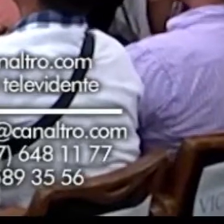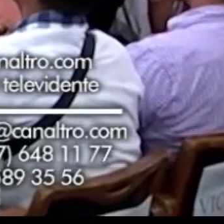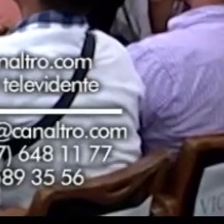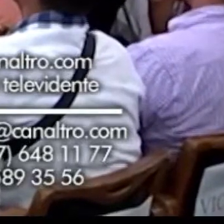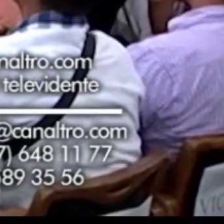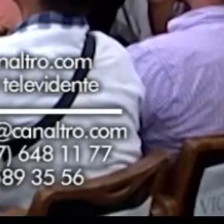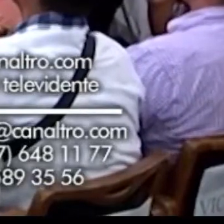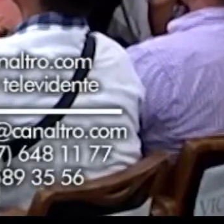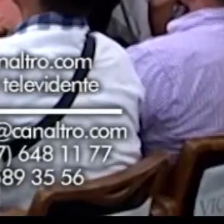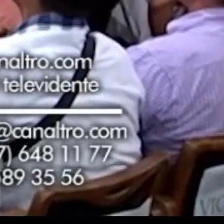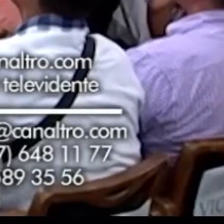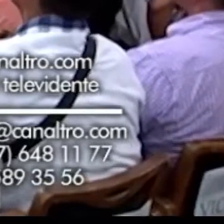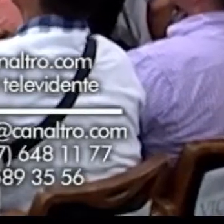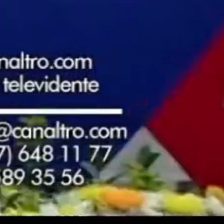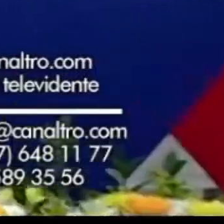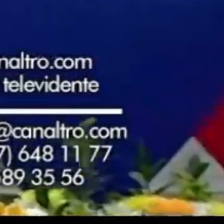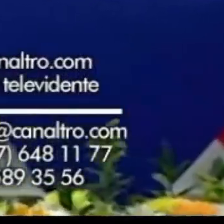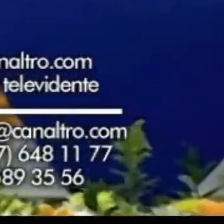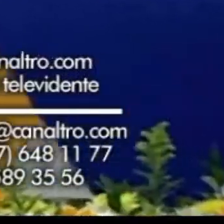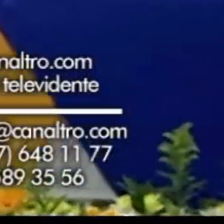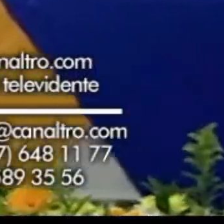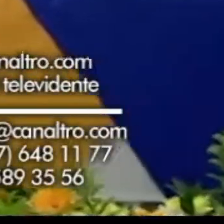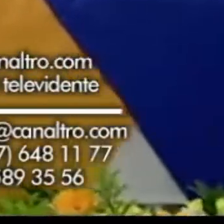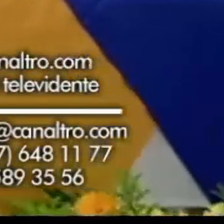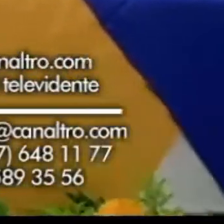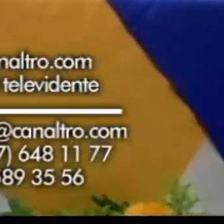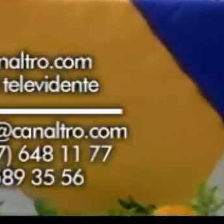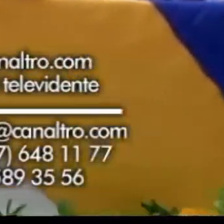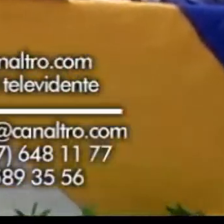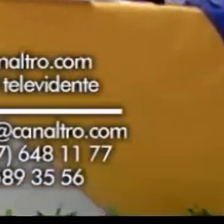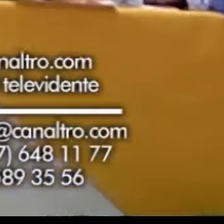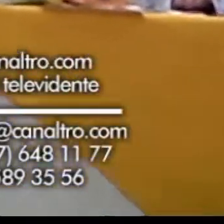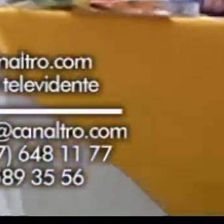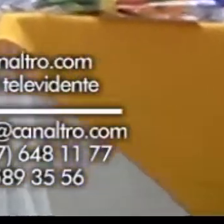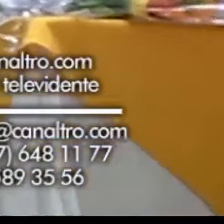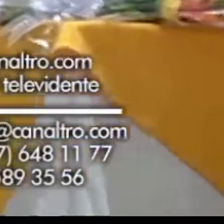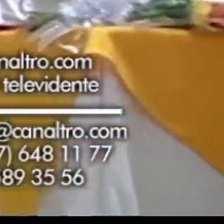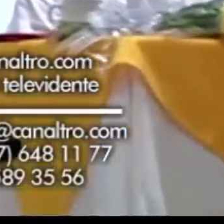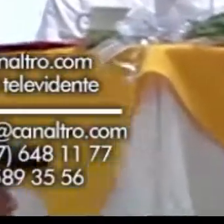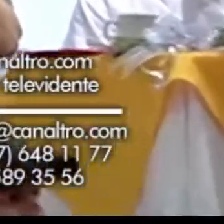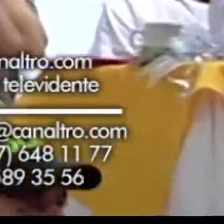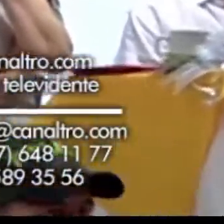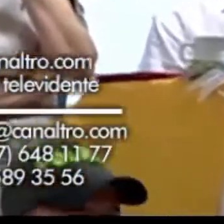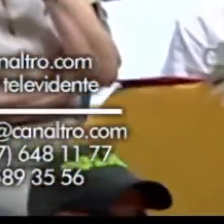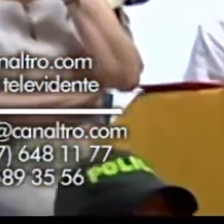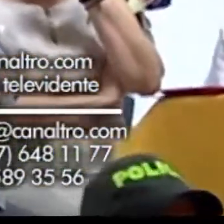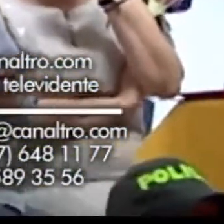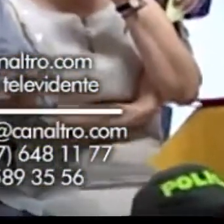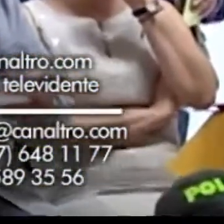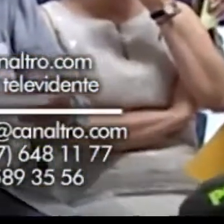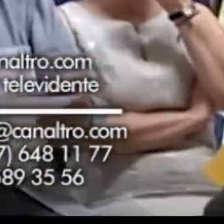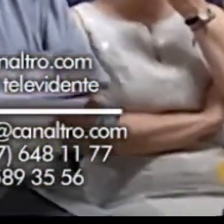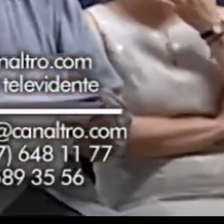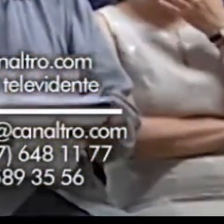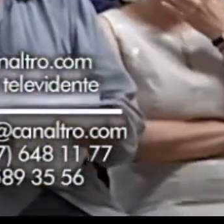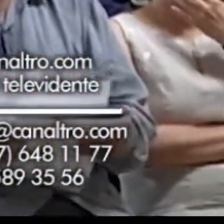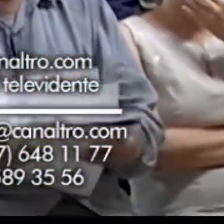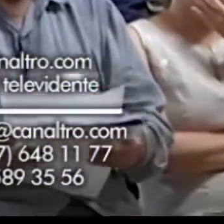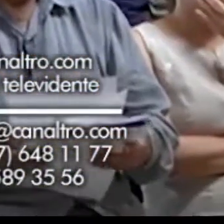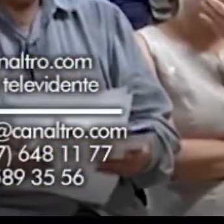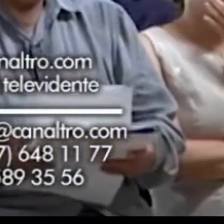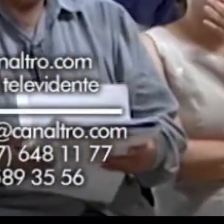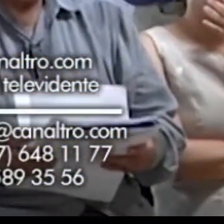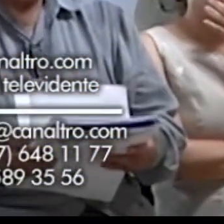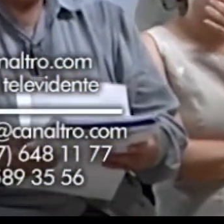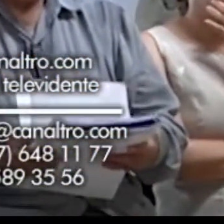personal. Sin embargo, dicen que Basilio Villamizar trató de crear divisiones también en Antioquia, aunque algunos